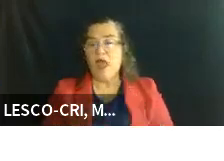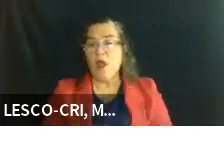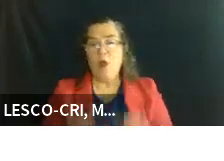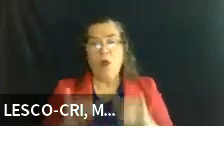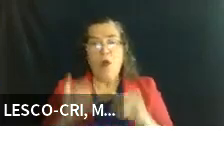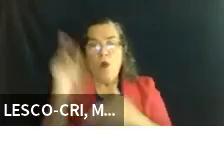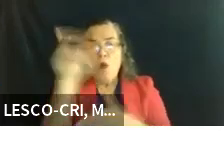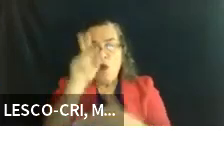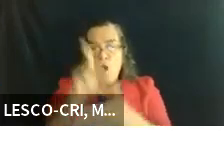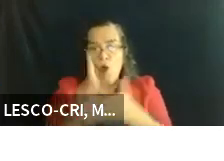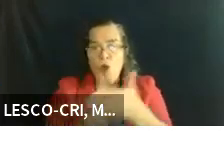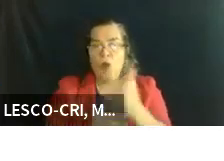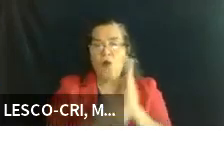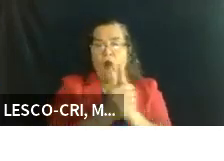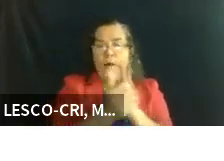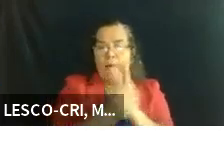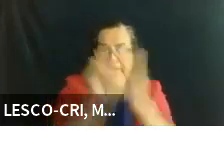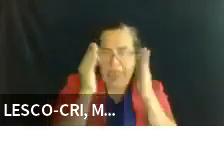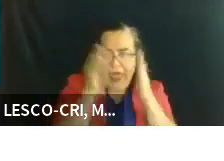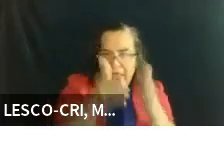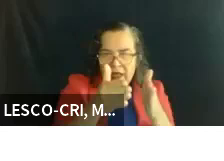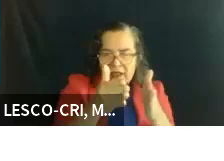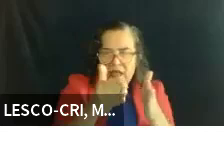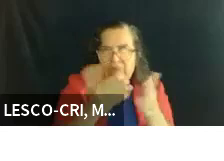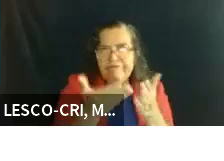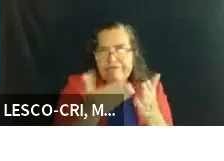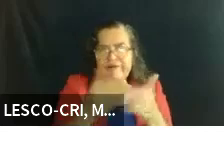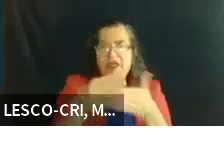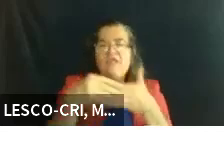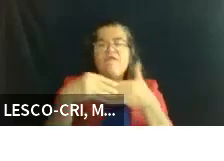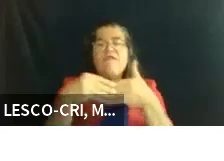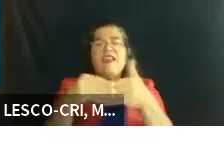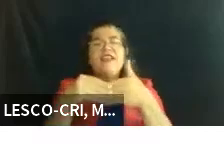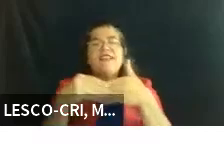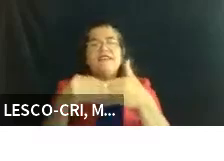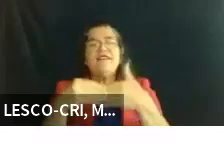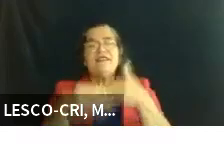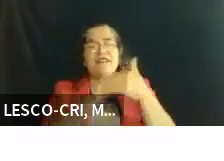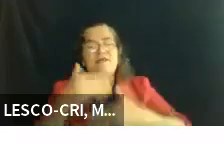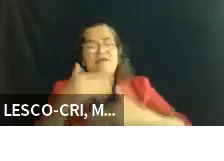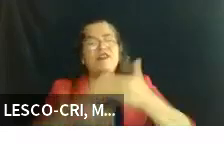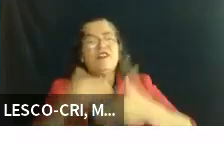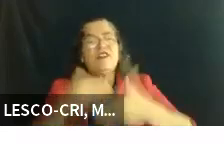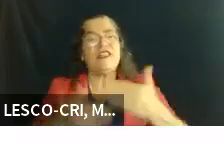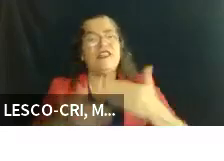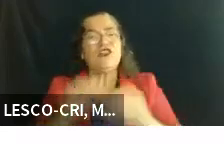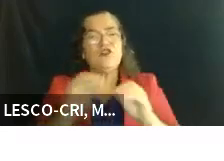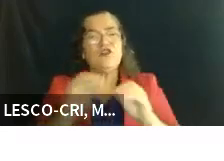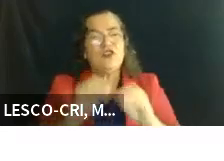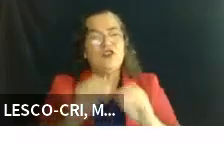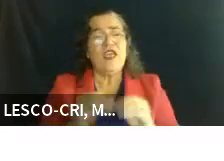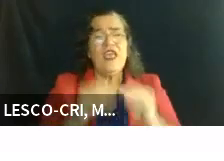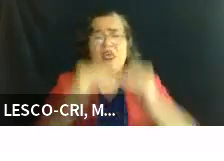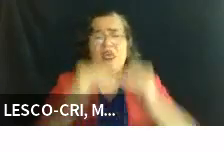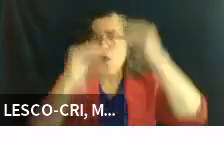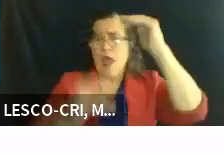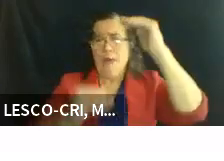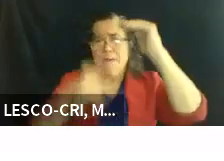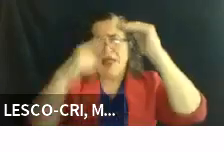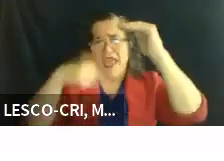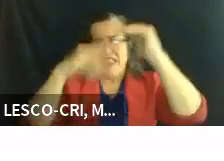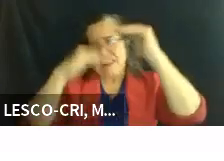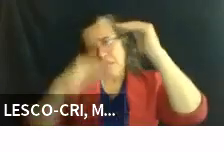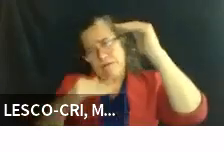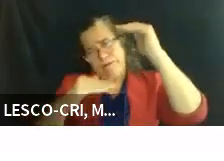foco en competencias, de flexibilizar trayectos formativos y resolver esta brecha de habilidades que pone en